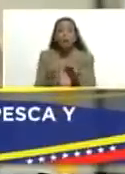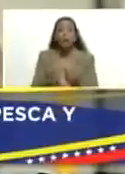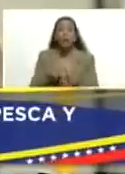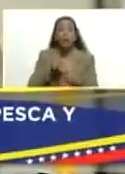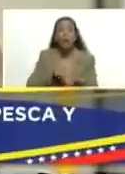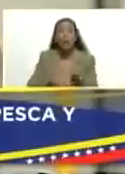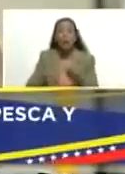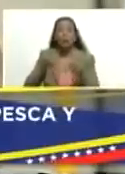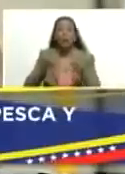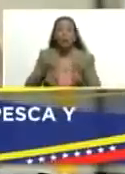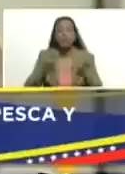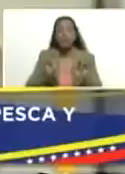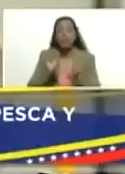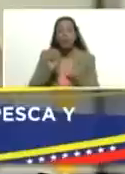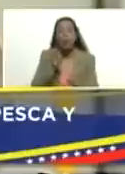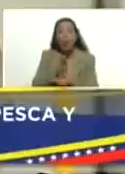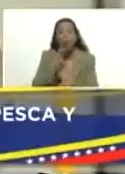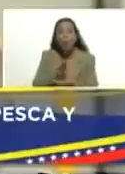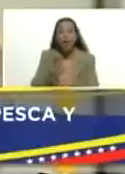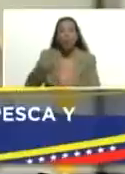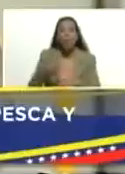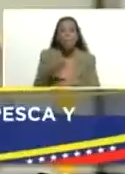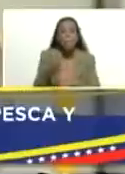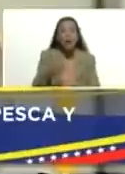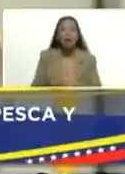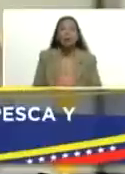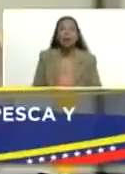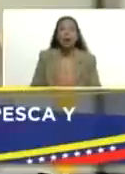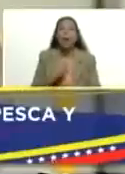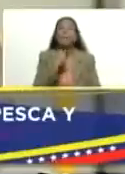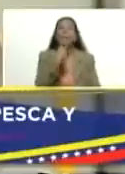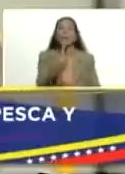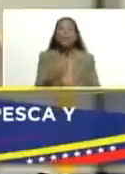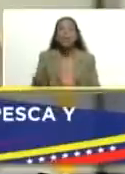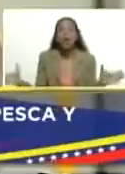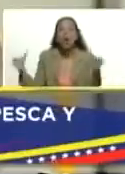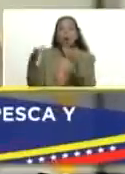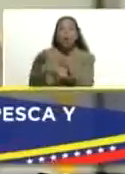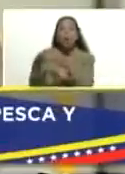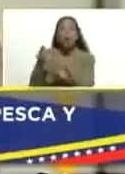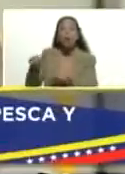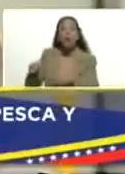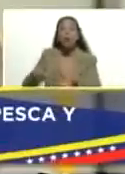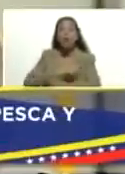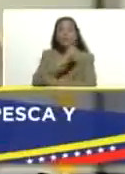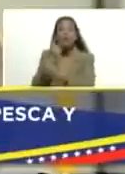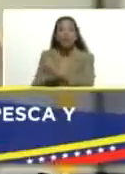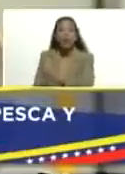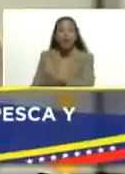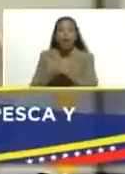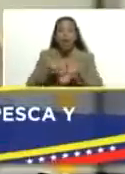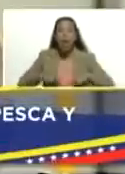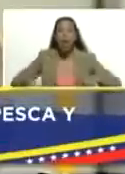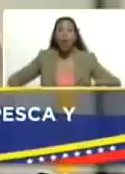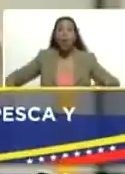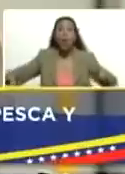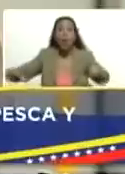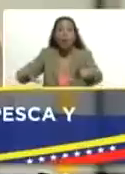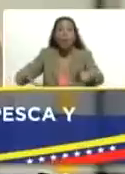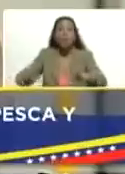COMPA, las vocerías, un plan para fortalecer la estructura de las